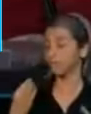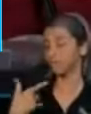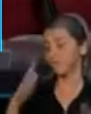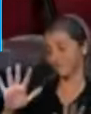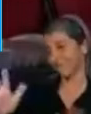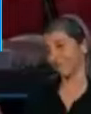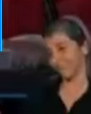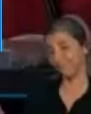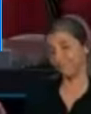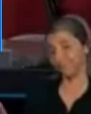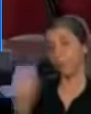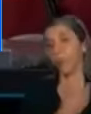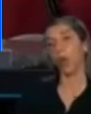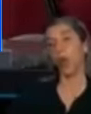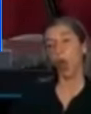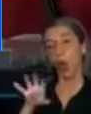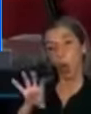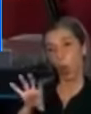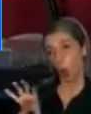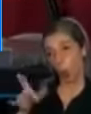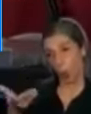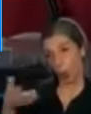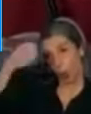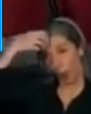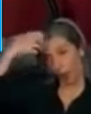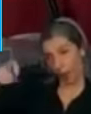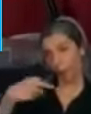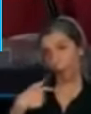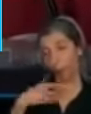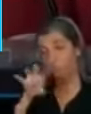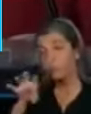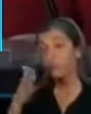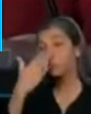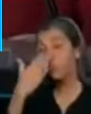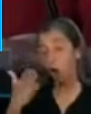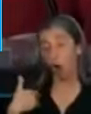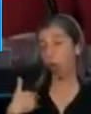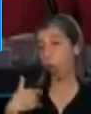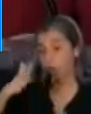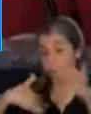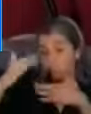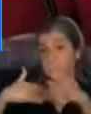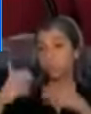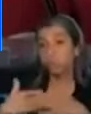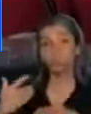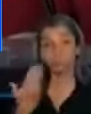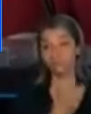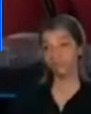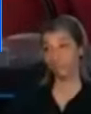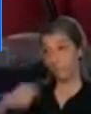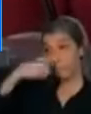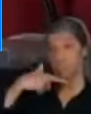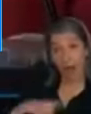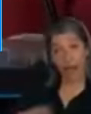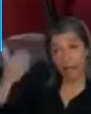en una situación que, digamos, el show televisivo que todos los diarios y todos los medios hoy día discuten, sí, ¿sí?, fue la posibilidad de hablarle a la gente que va